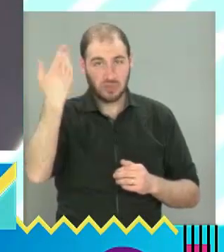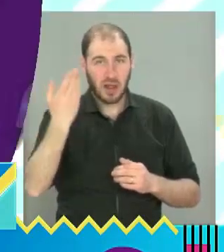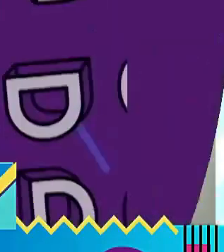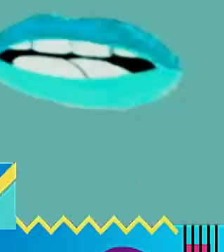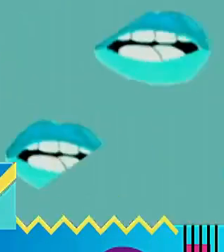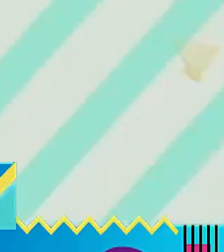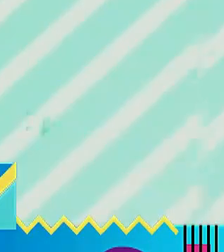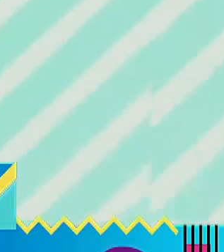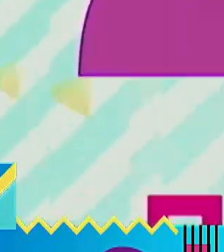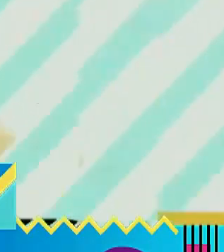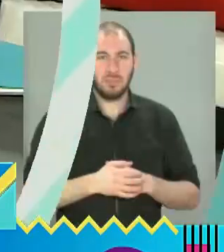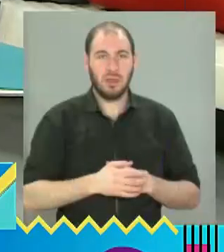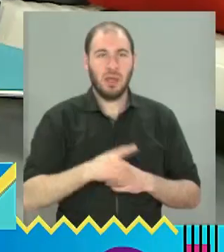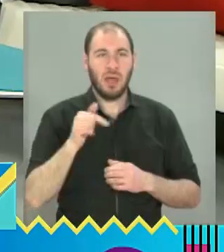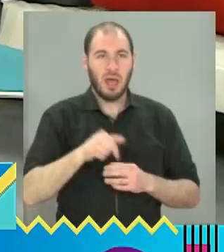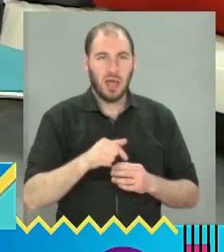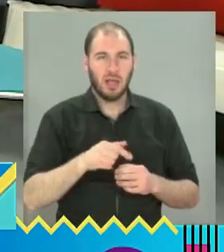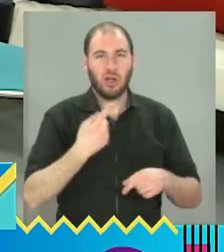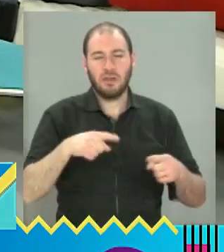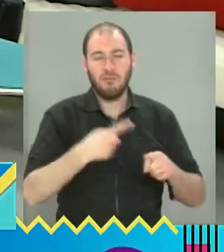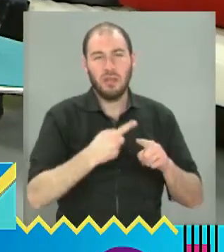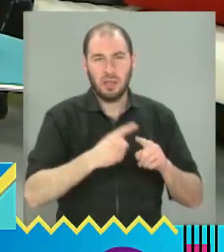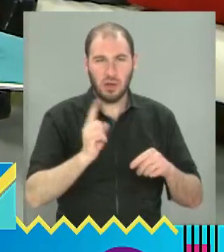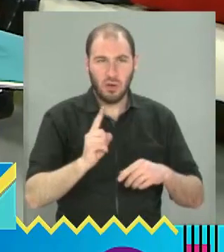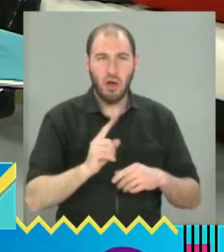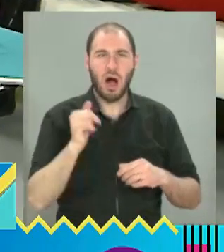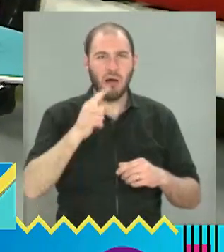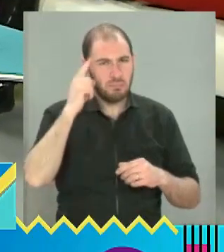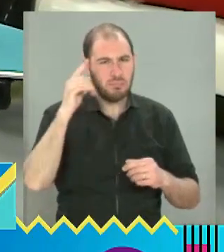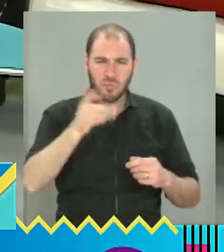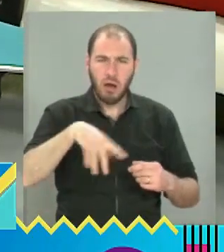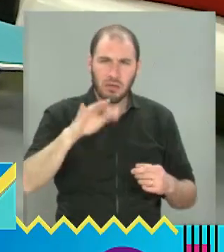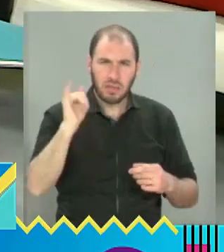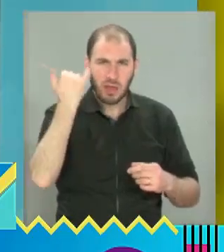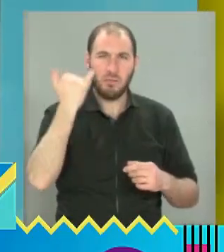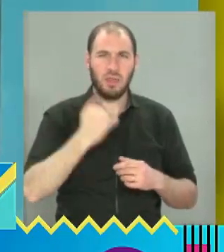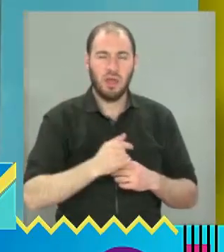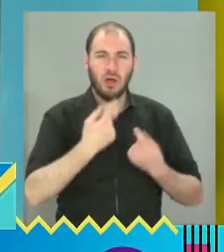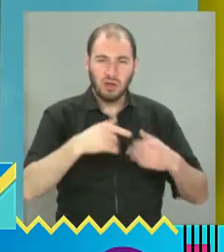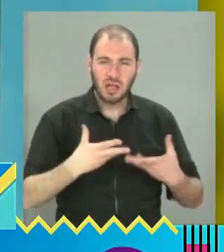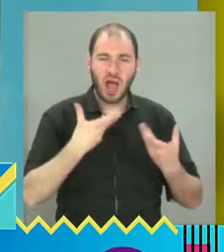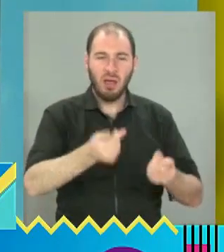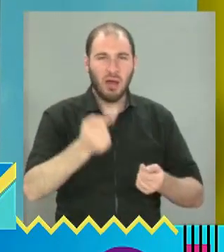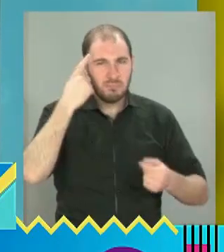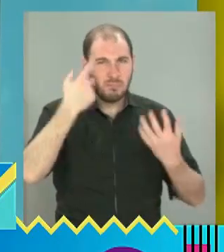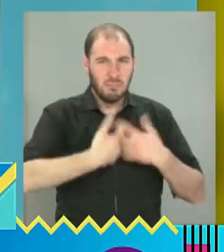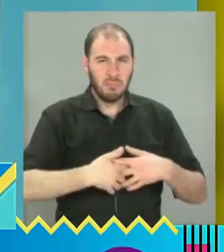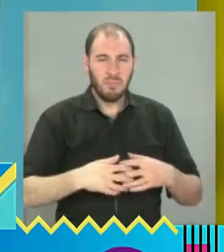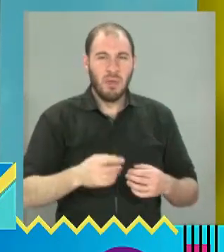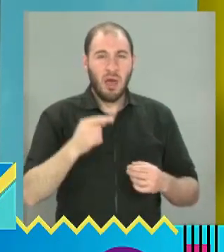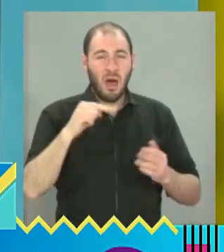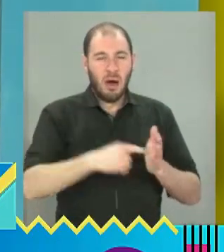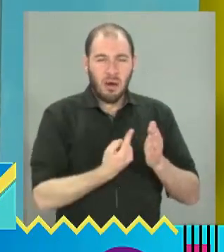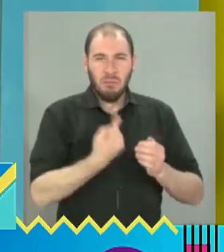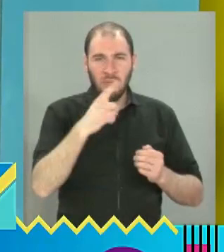para poder... No en sí celebrar algo, sino poner en concientización, generar cosas para poder pensar acerca de esto. Y uno de los